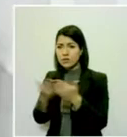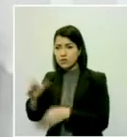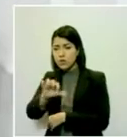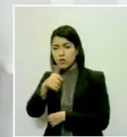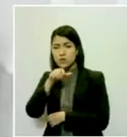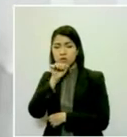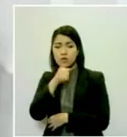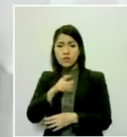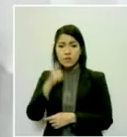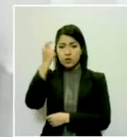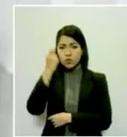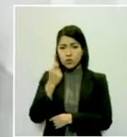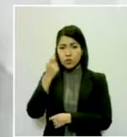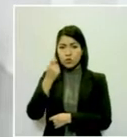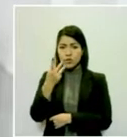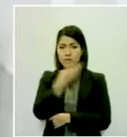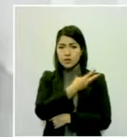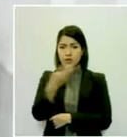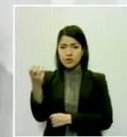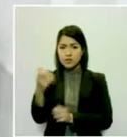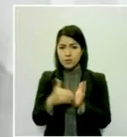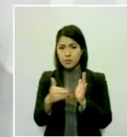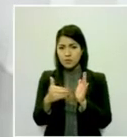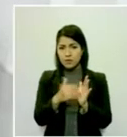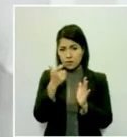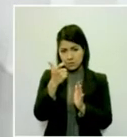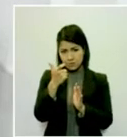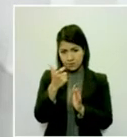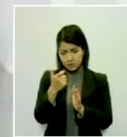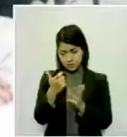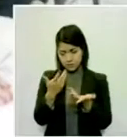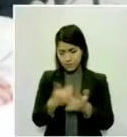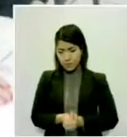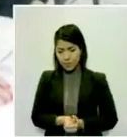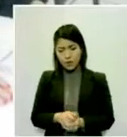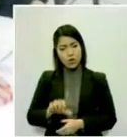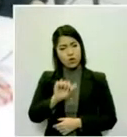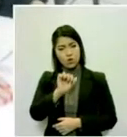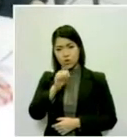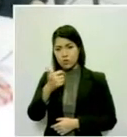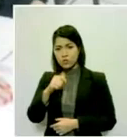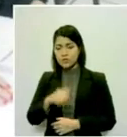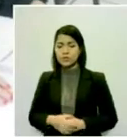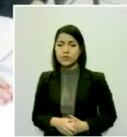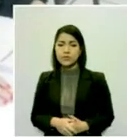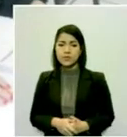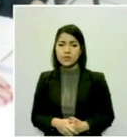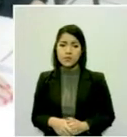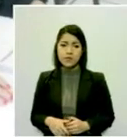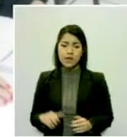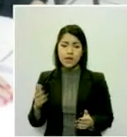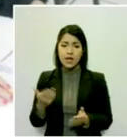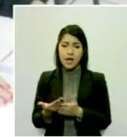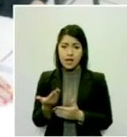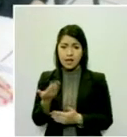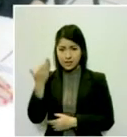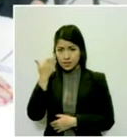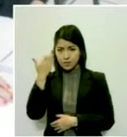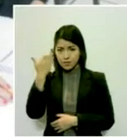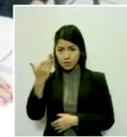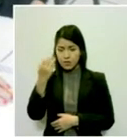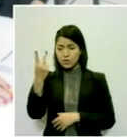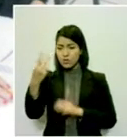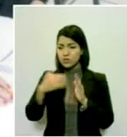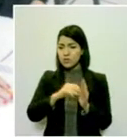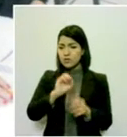jubilados por aproximadamente 300 millones. Siguiente. Durante el periodo del año